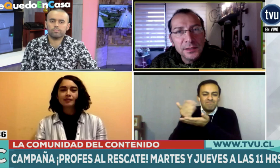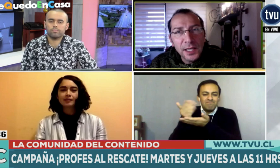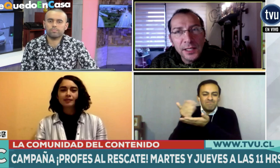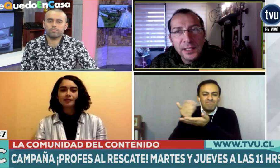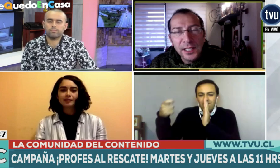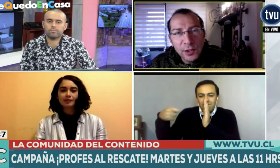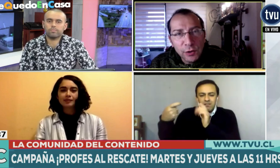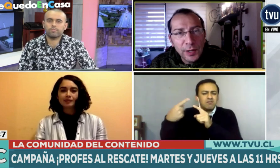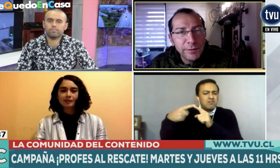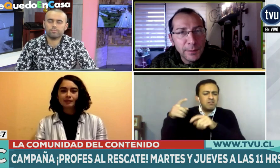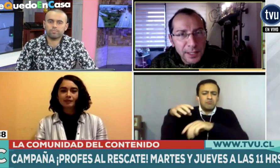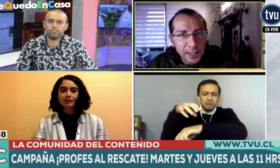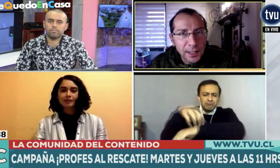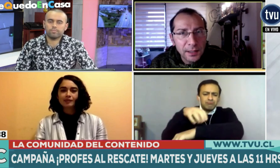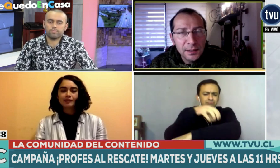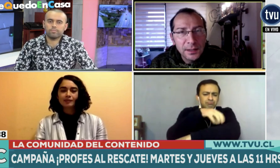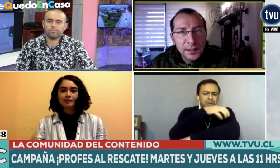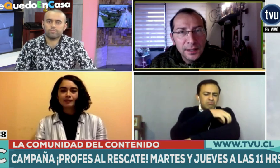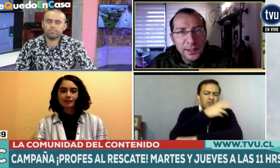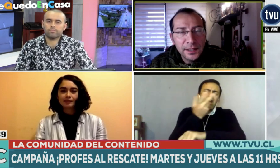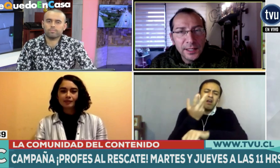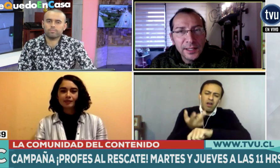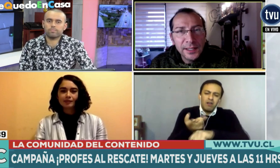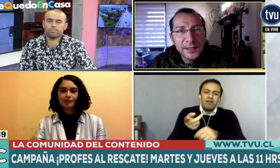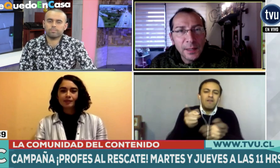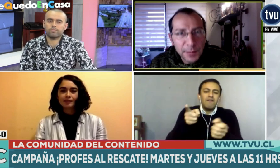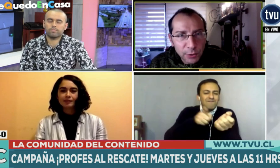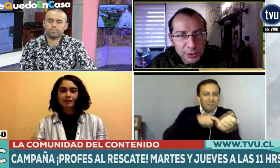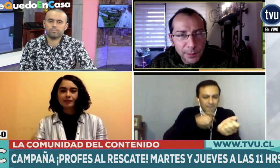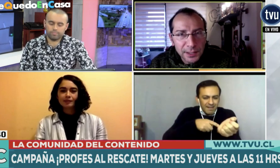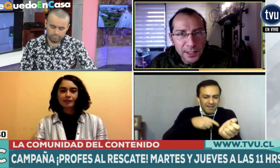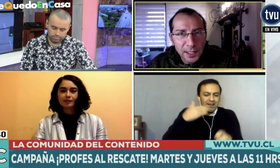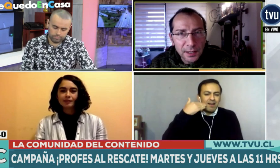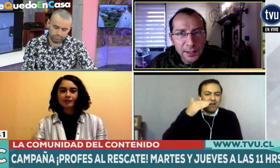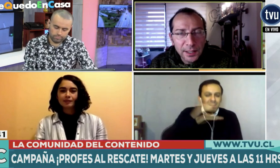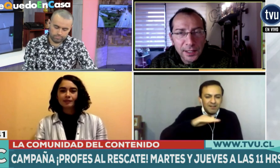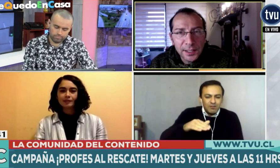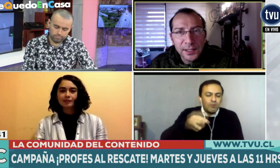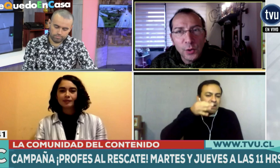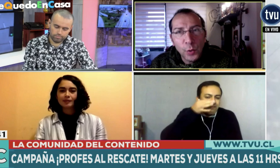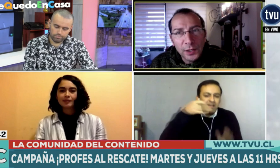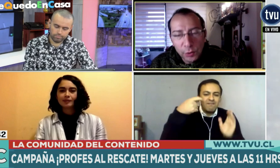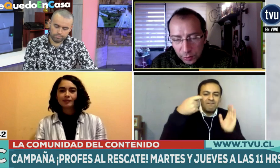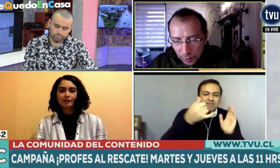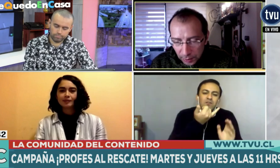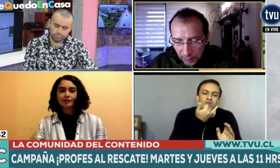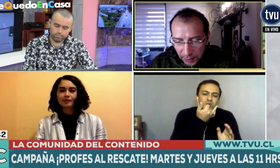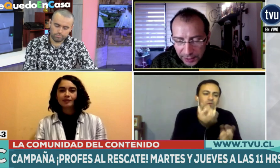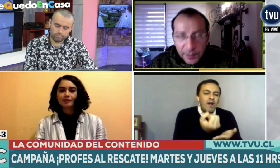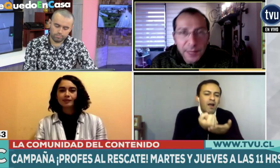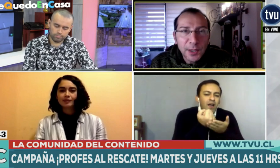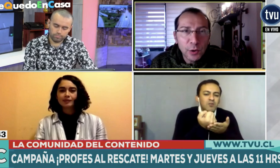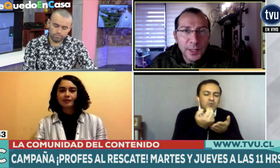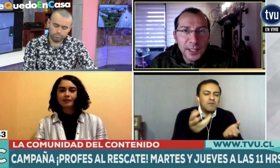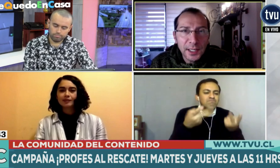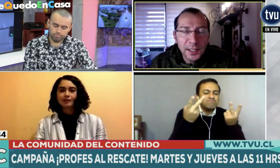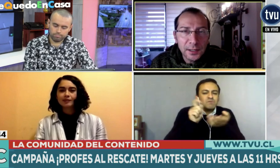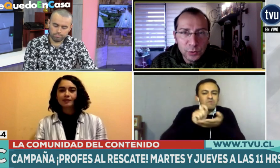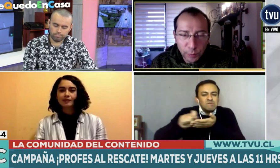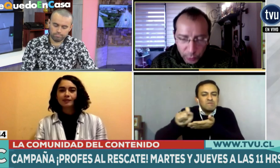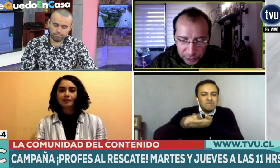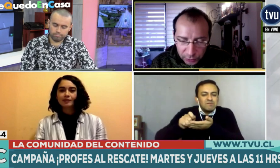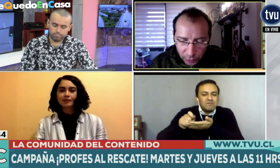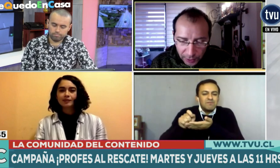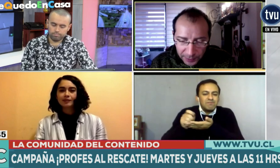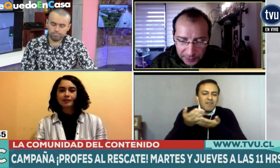del país hay niños, hay familias que están viendo ese material y que les está ayudando a llevar de mejor manera